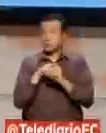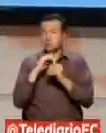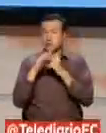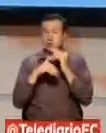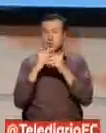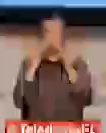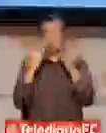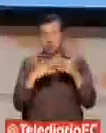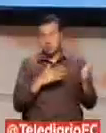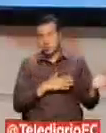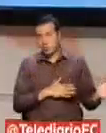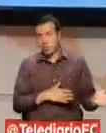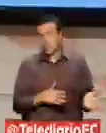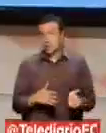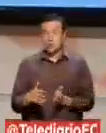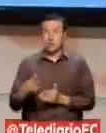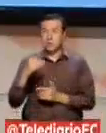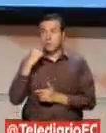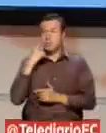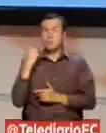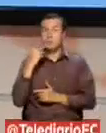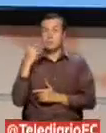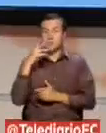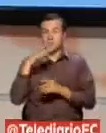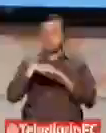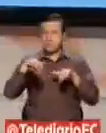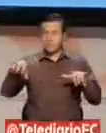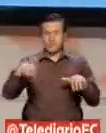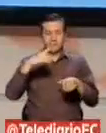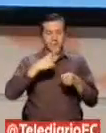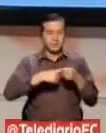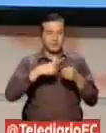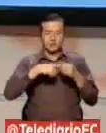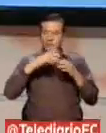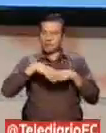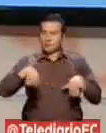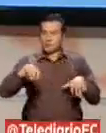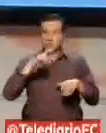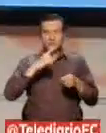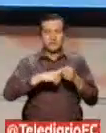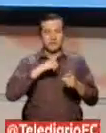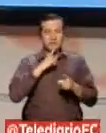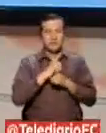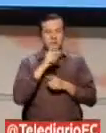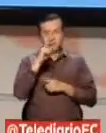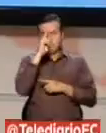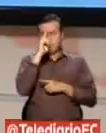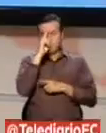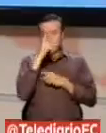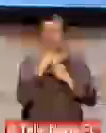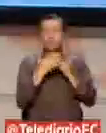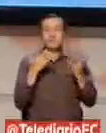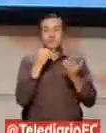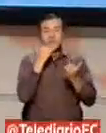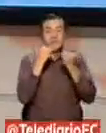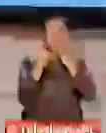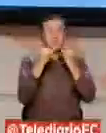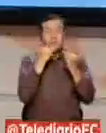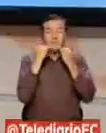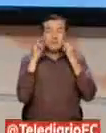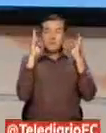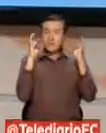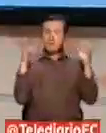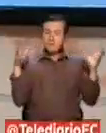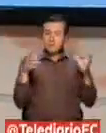luego se hace una sucursal acá en Quito, Ecuador. Es decir, que también hay una vinculación y una irregularidad en